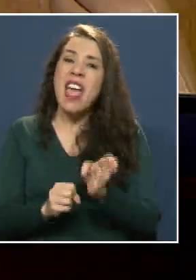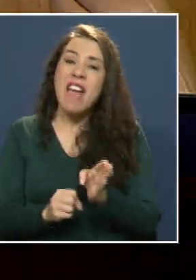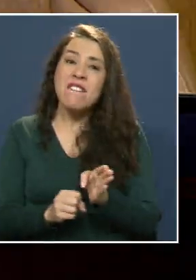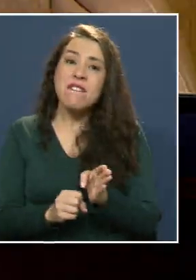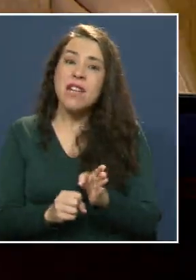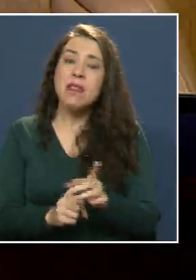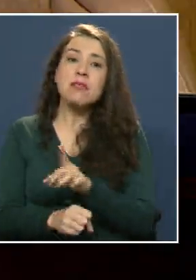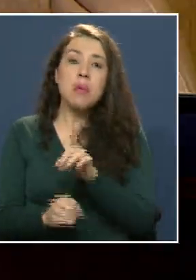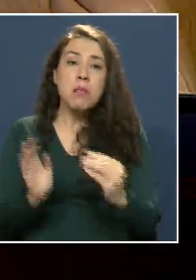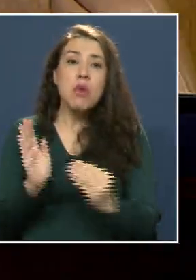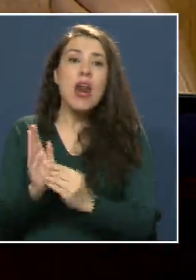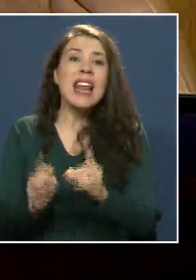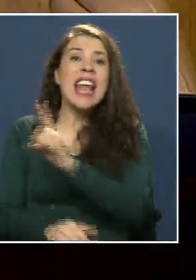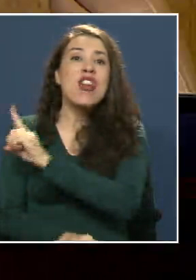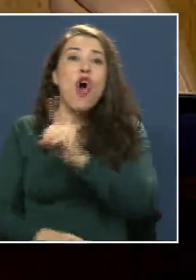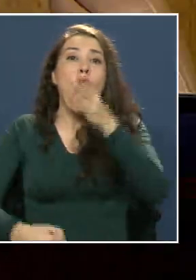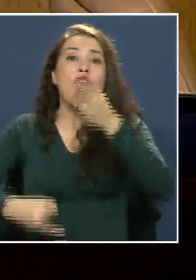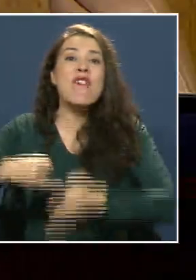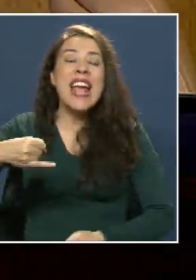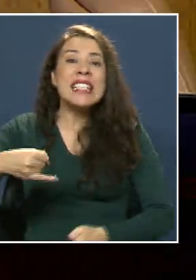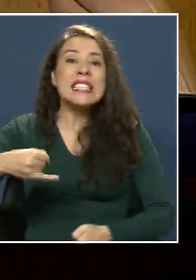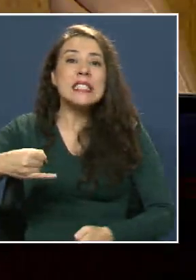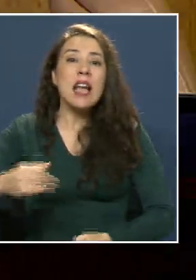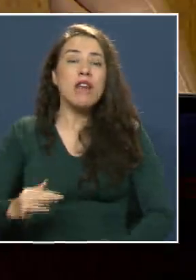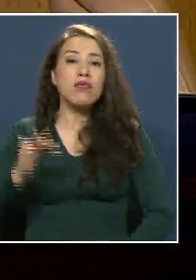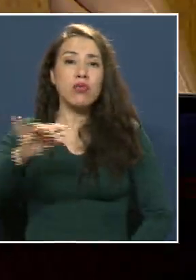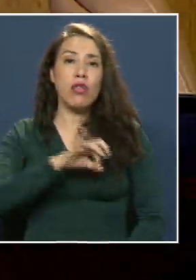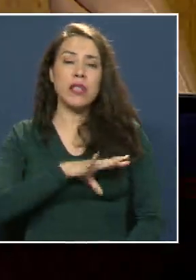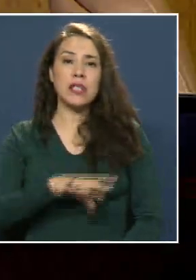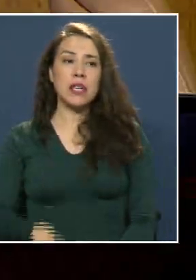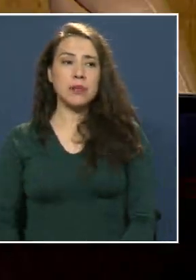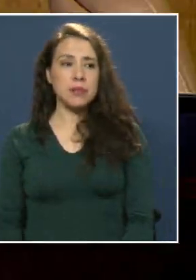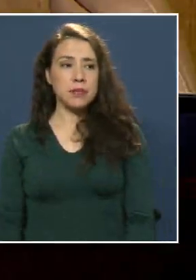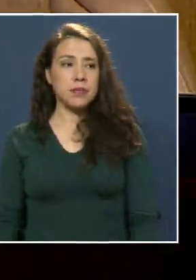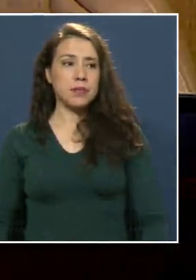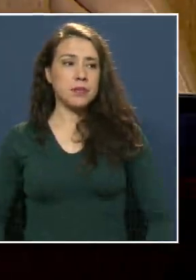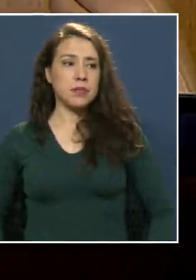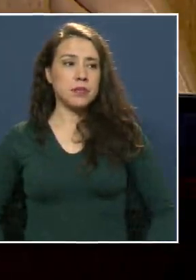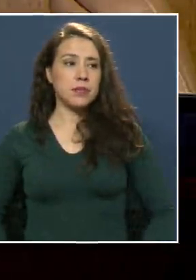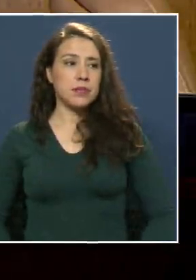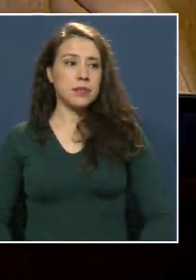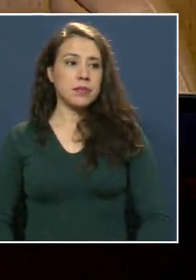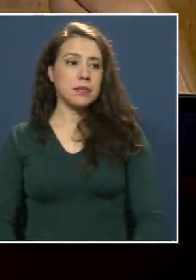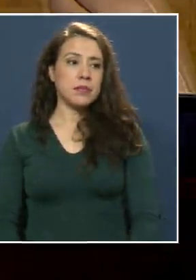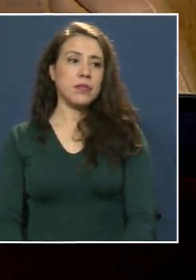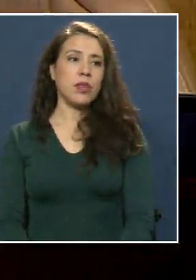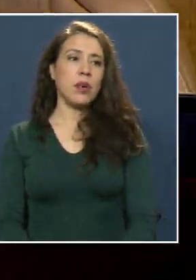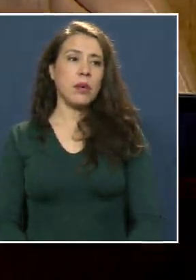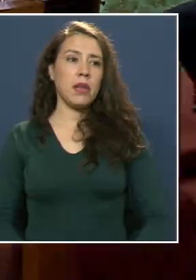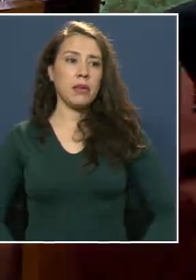completamente imprescriptible en el futuro de Chile. Gracias, presidente.